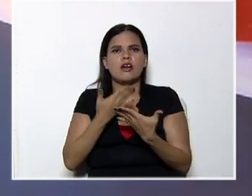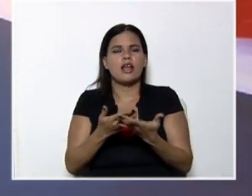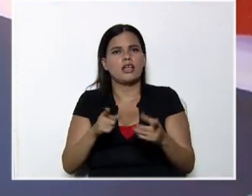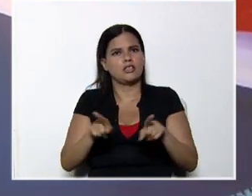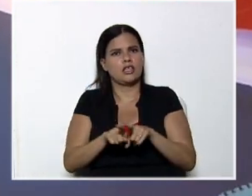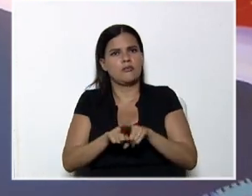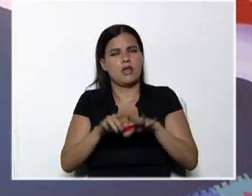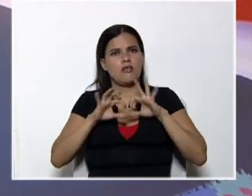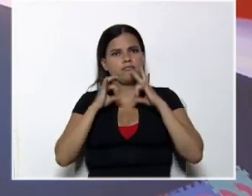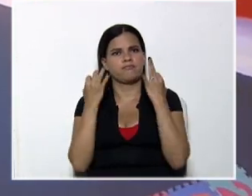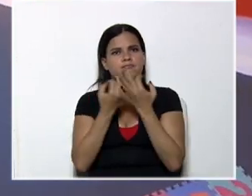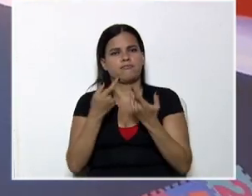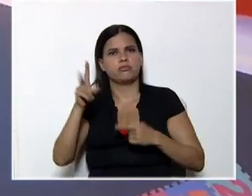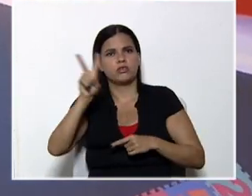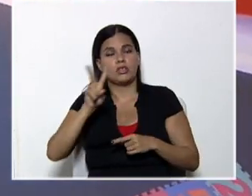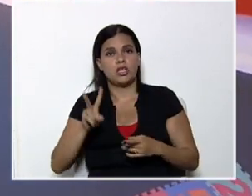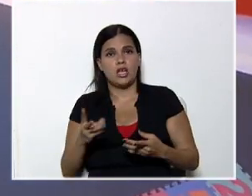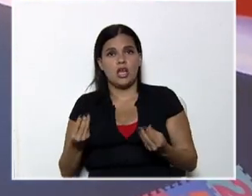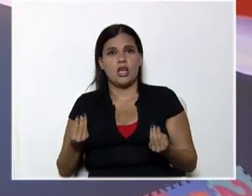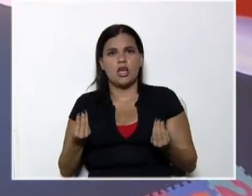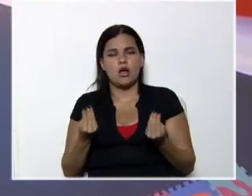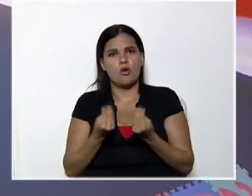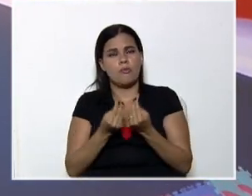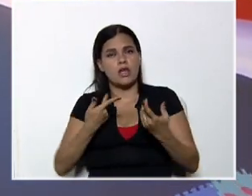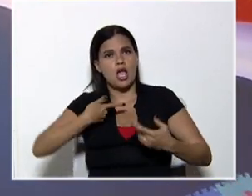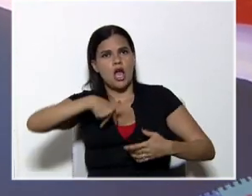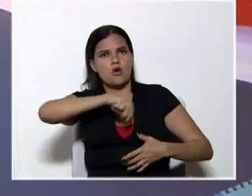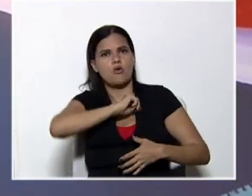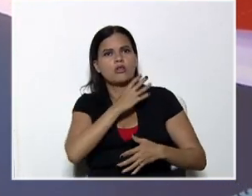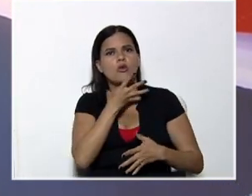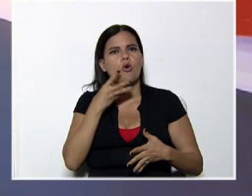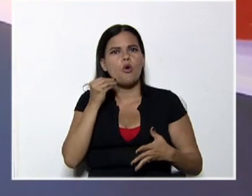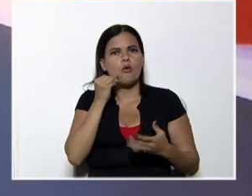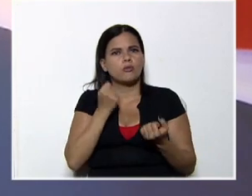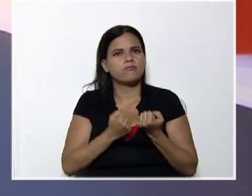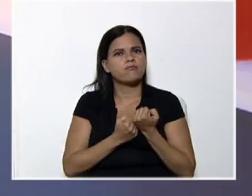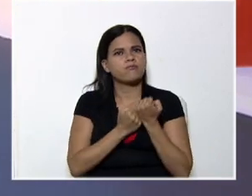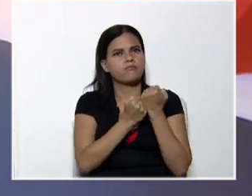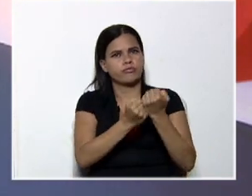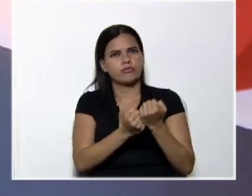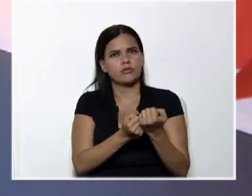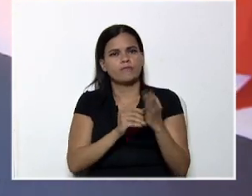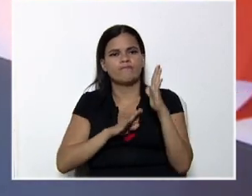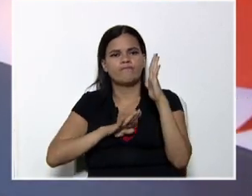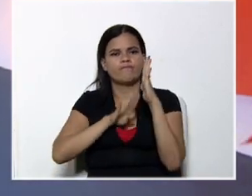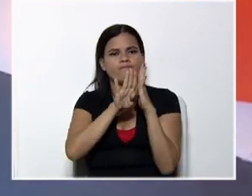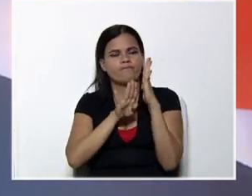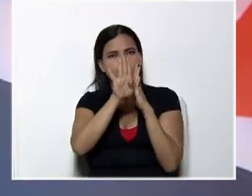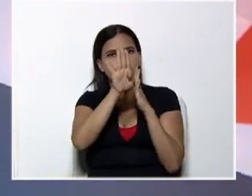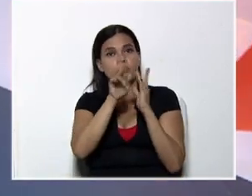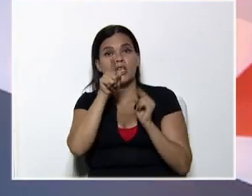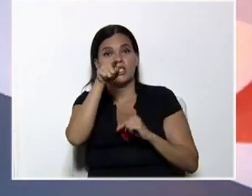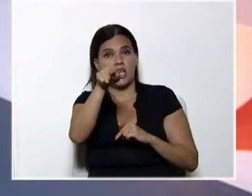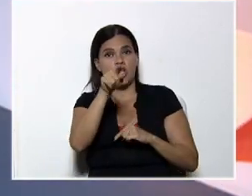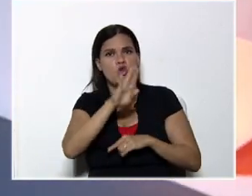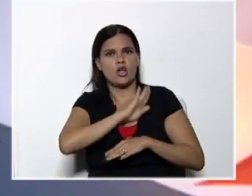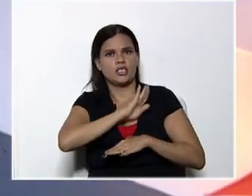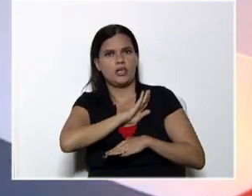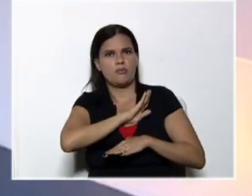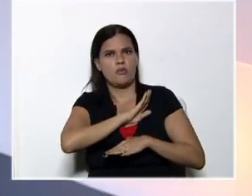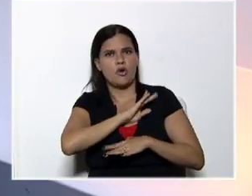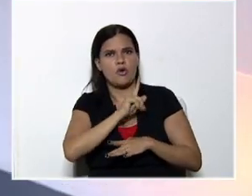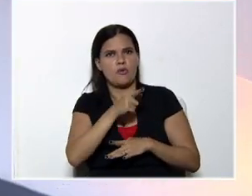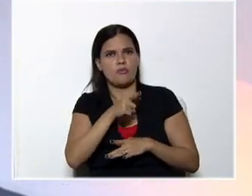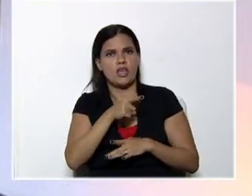la familia venezolana que acompaña a nuestros jóvenes y que los motiva a avanzar para que sean ellos los que se apropien del futuro